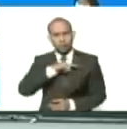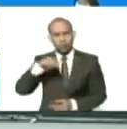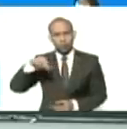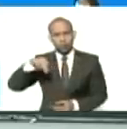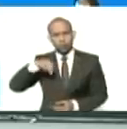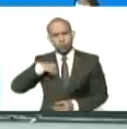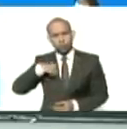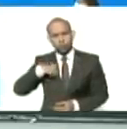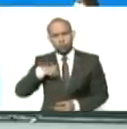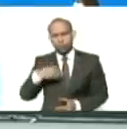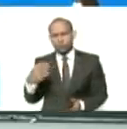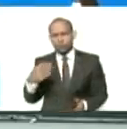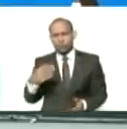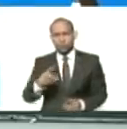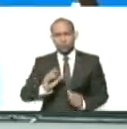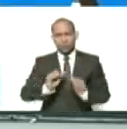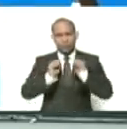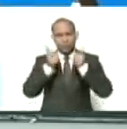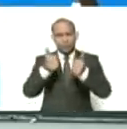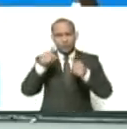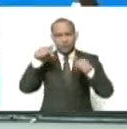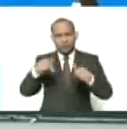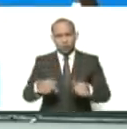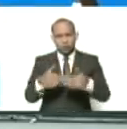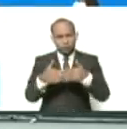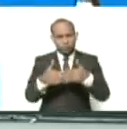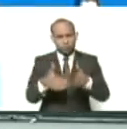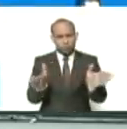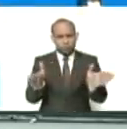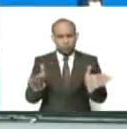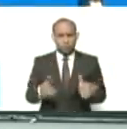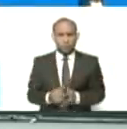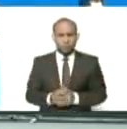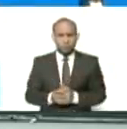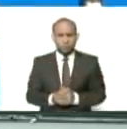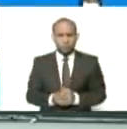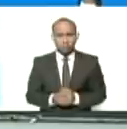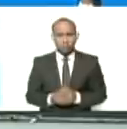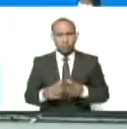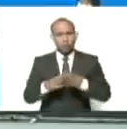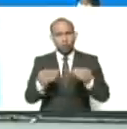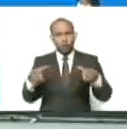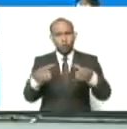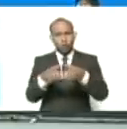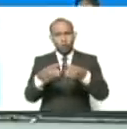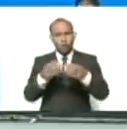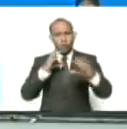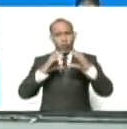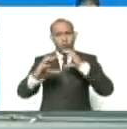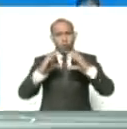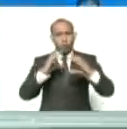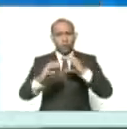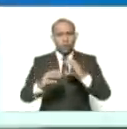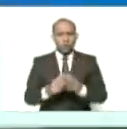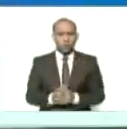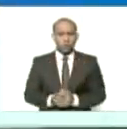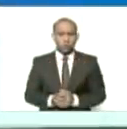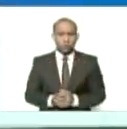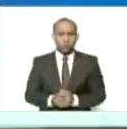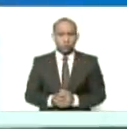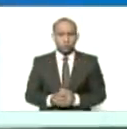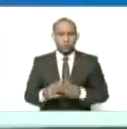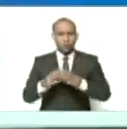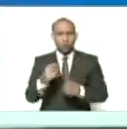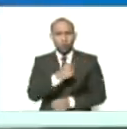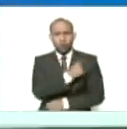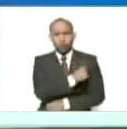y abramos desde el día de hoy al Fred Nazaret y a todo el equipo comunicacional, a todo el